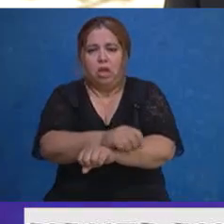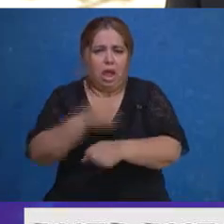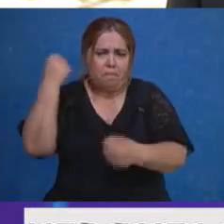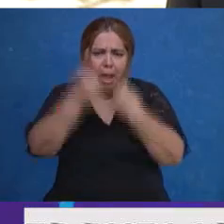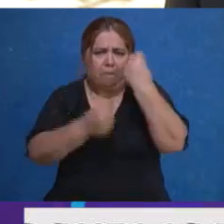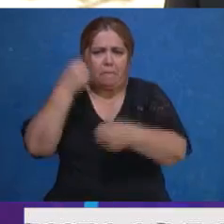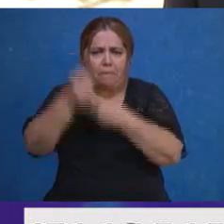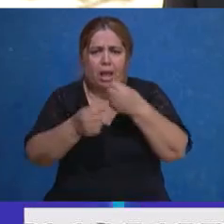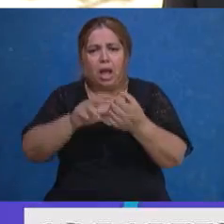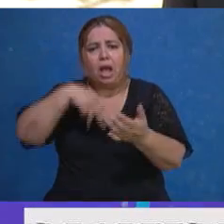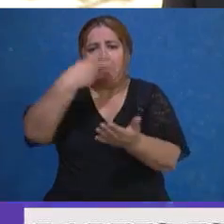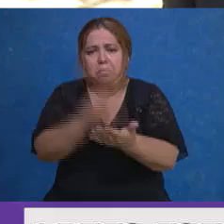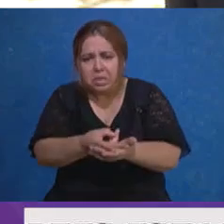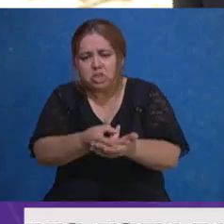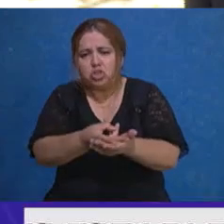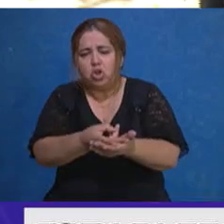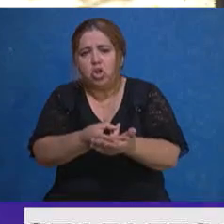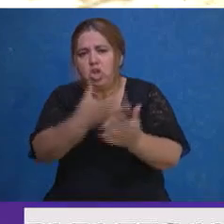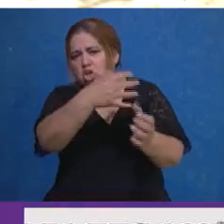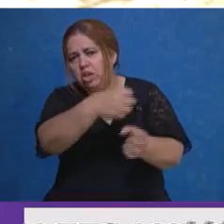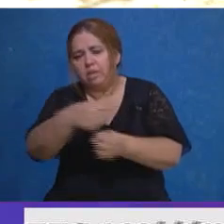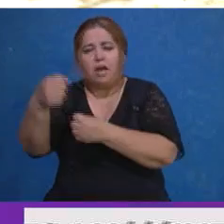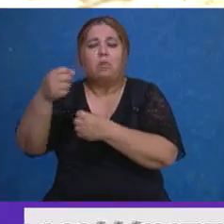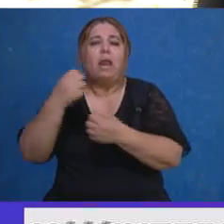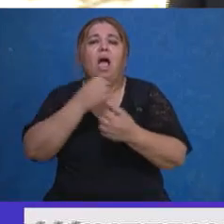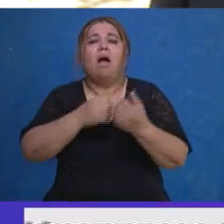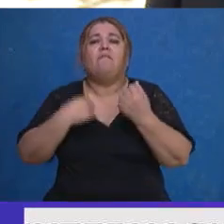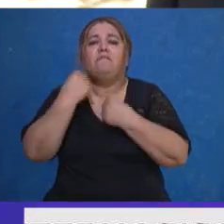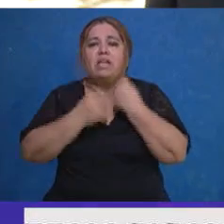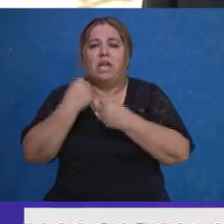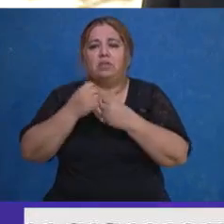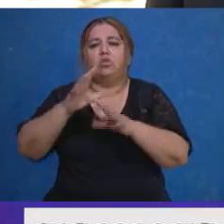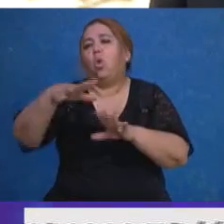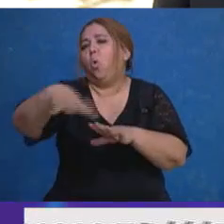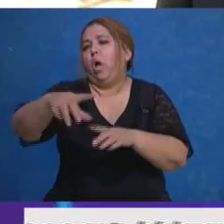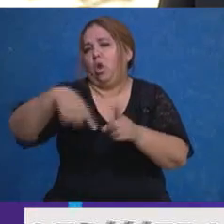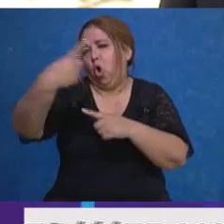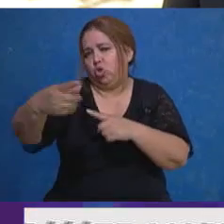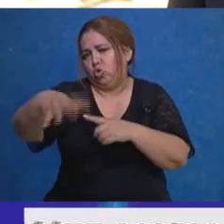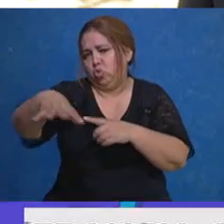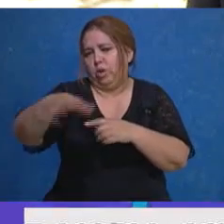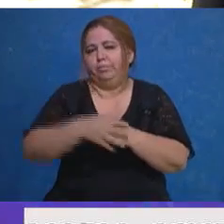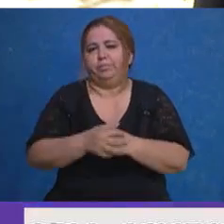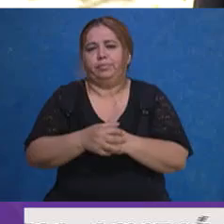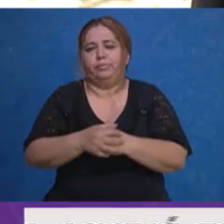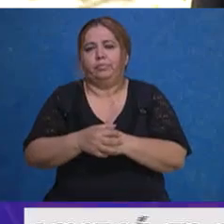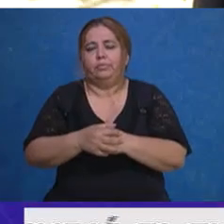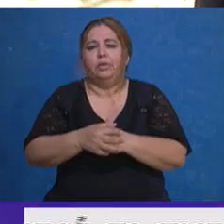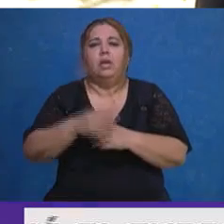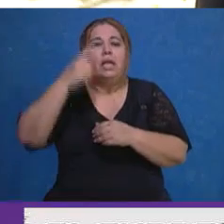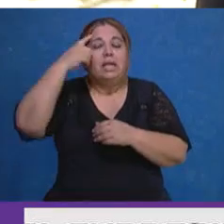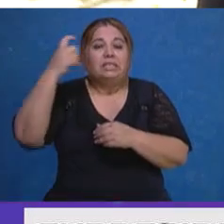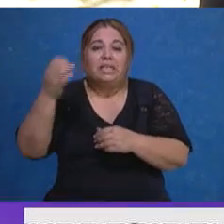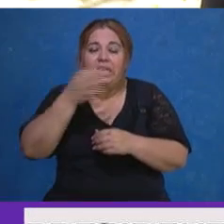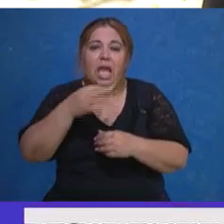piso y lo han llevado a bañar a otro lugar. Pasa que los psiquiatras todos